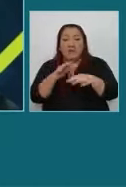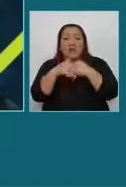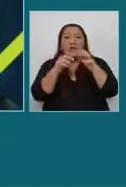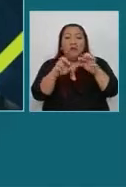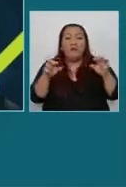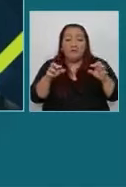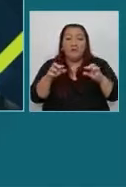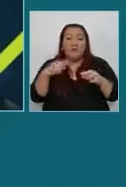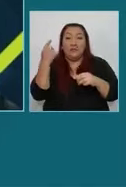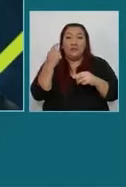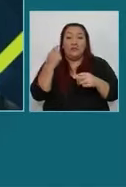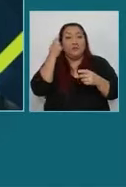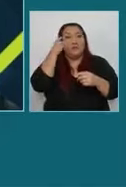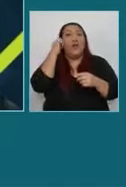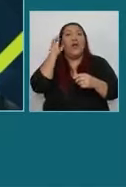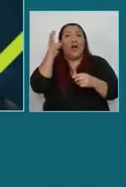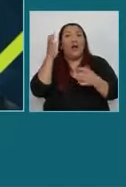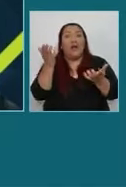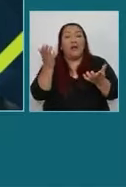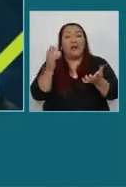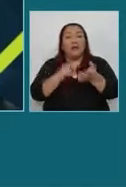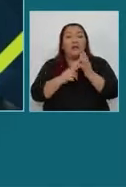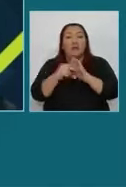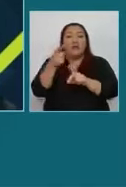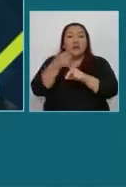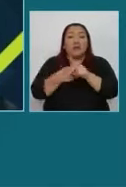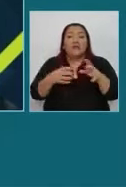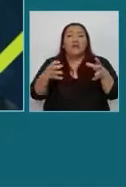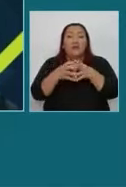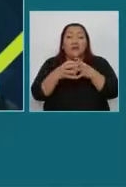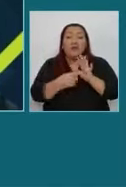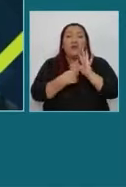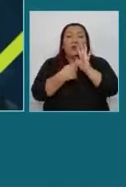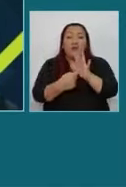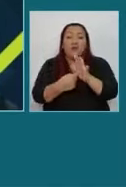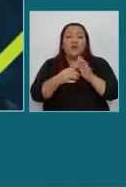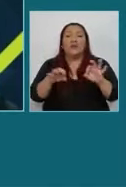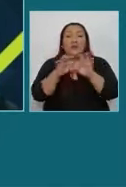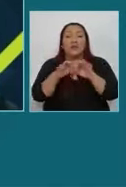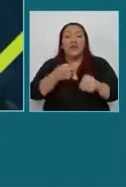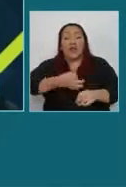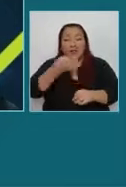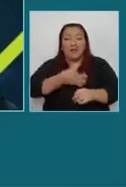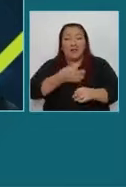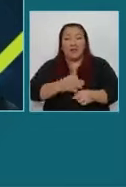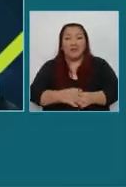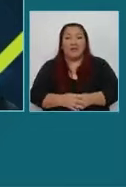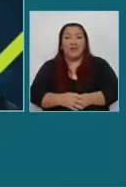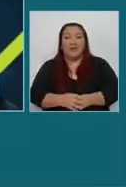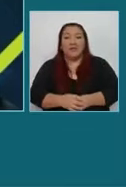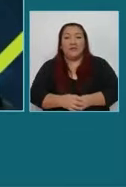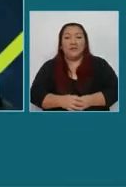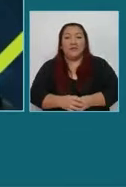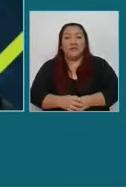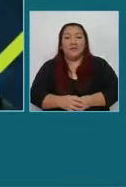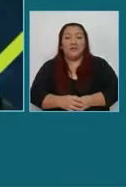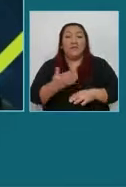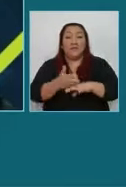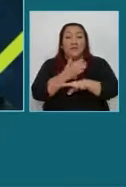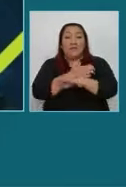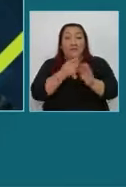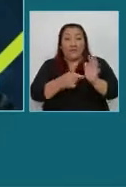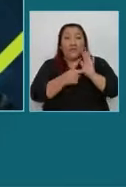población en general, pues creo que ha sumado a revelarnos esa gran realidad que de alguna manera también has presentado